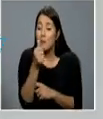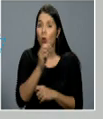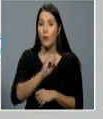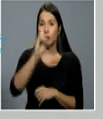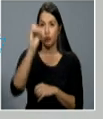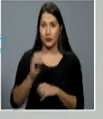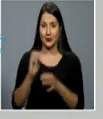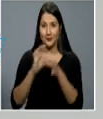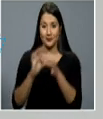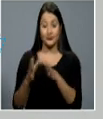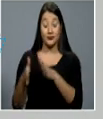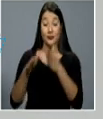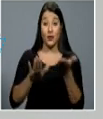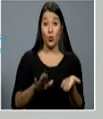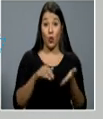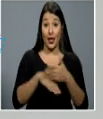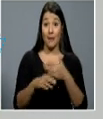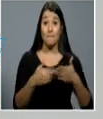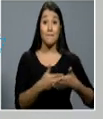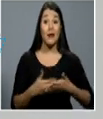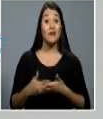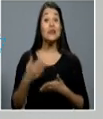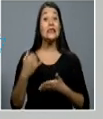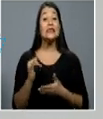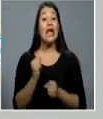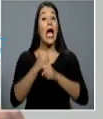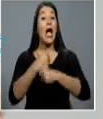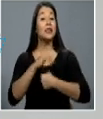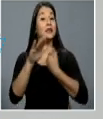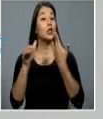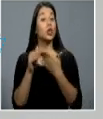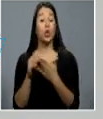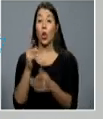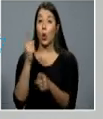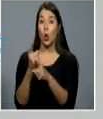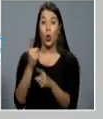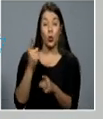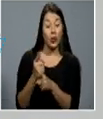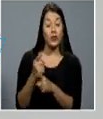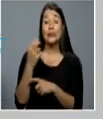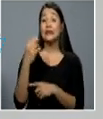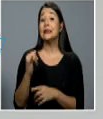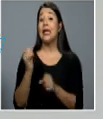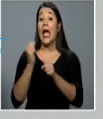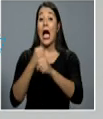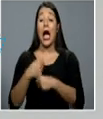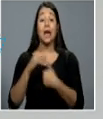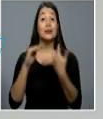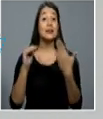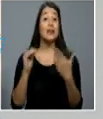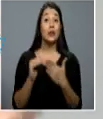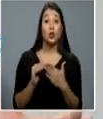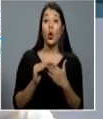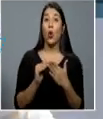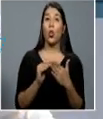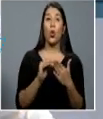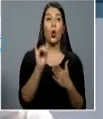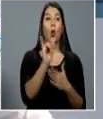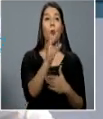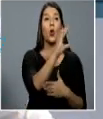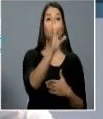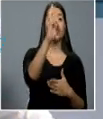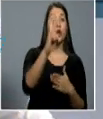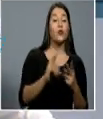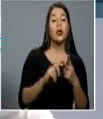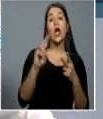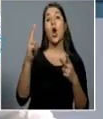mortalidad infantil si hace las cosas correctas y si hace todo lo que, por ejemplo, países como Costa Rica, Uruguay,